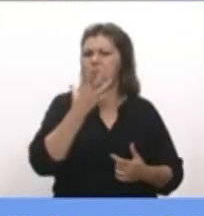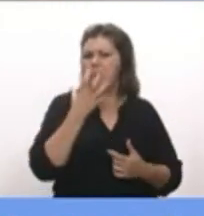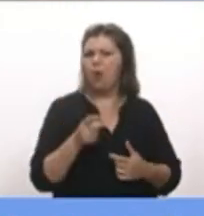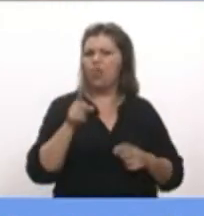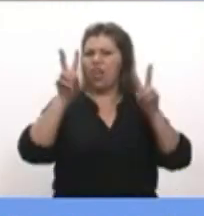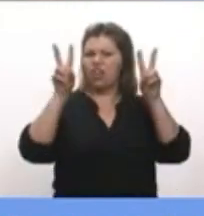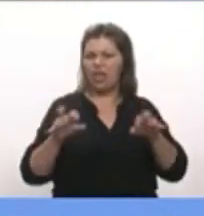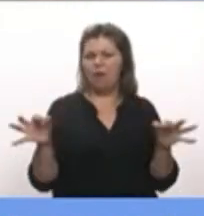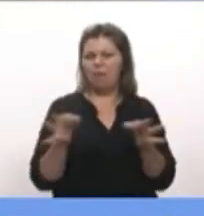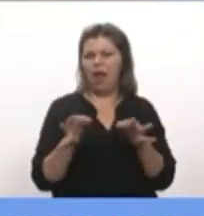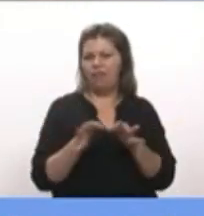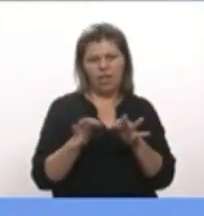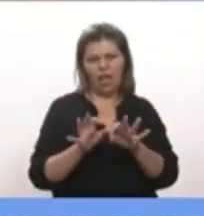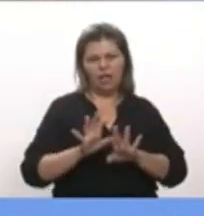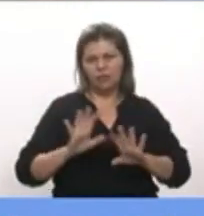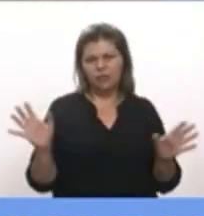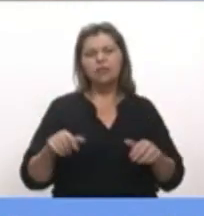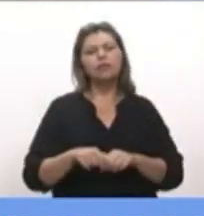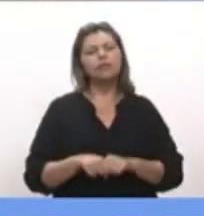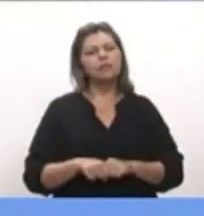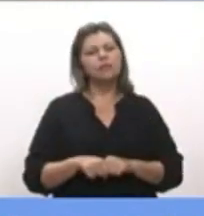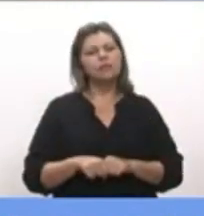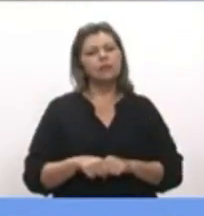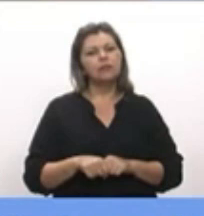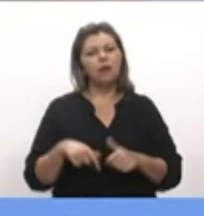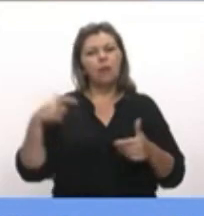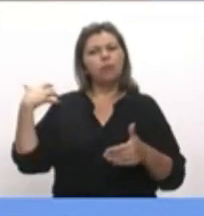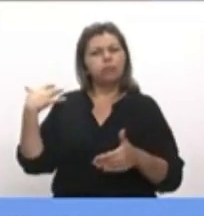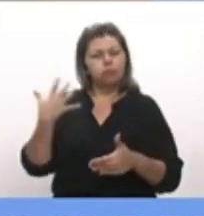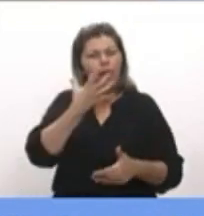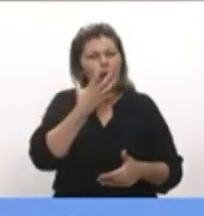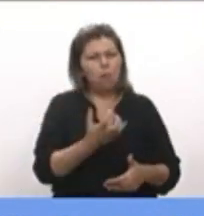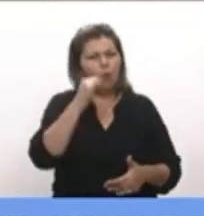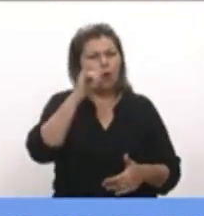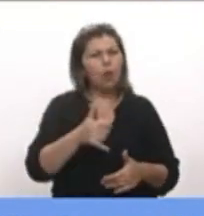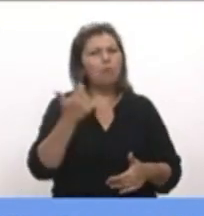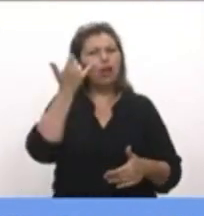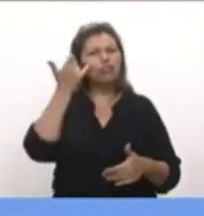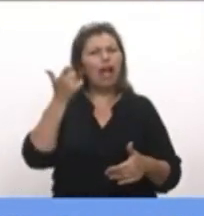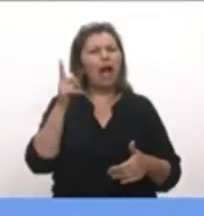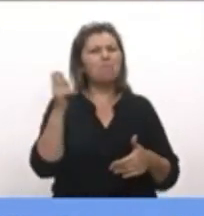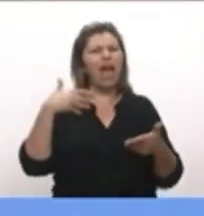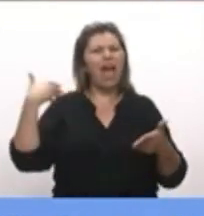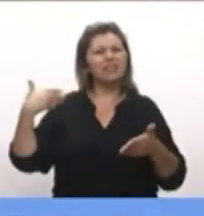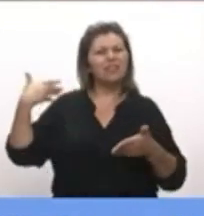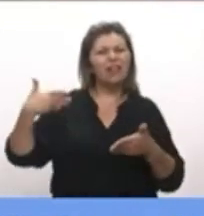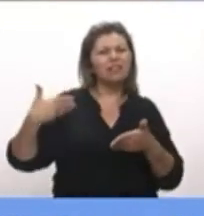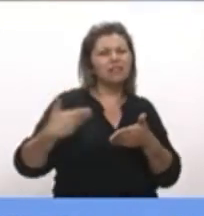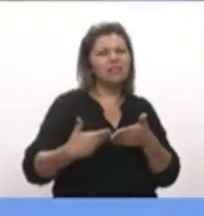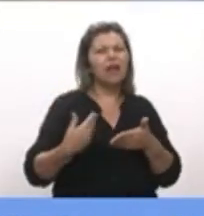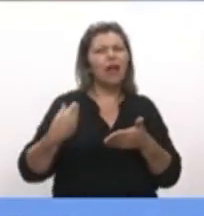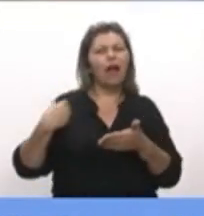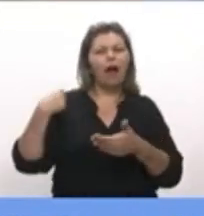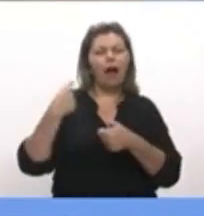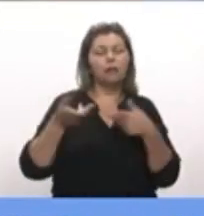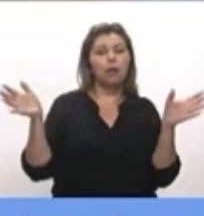tiene que ver con Malvinas. Pero algunos pasaron muchos meses para darse cuenta de